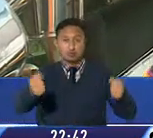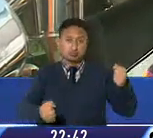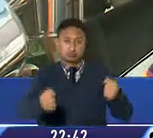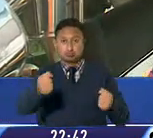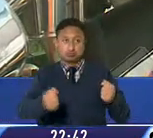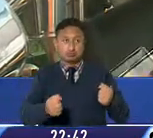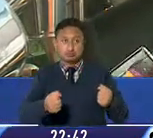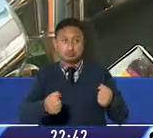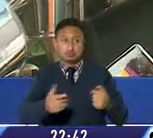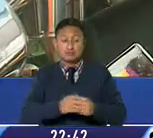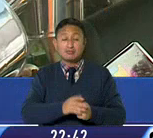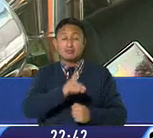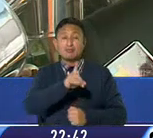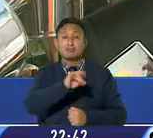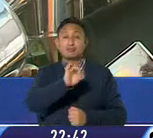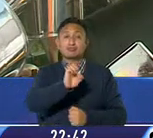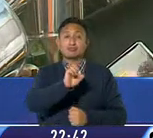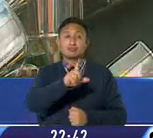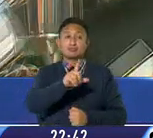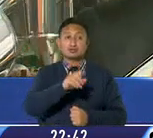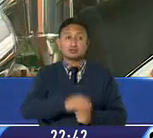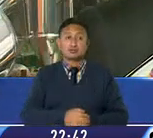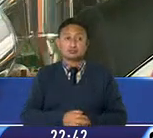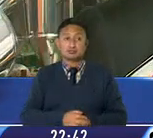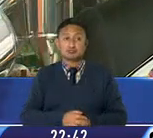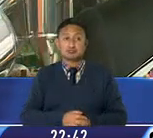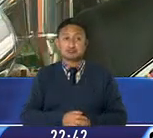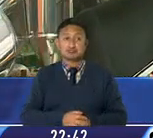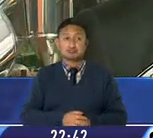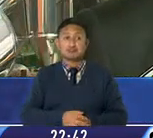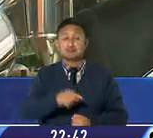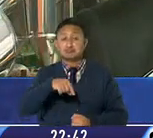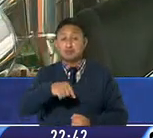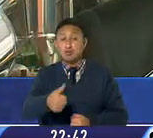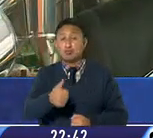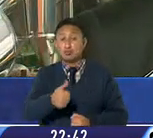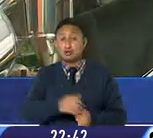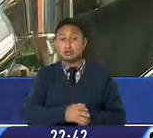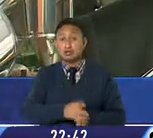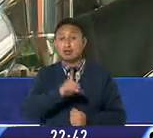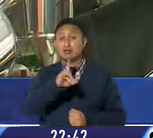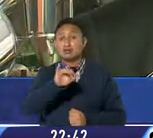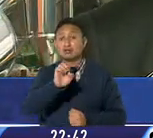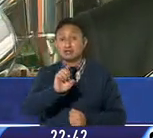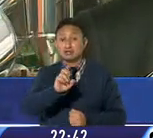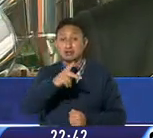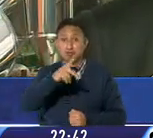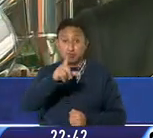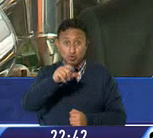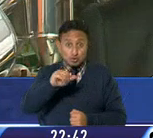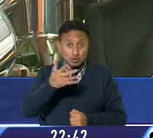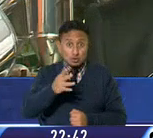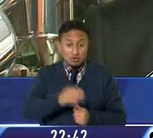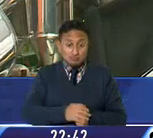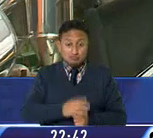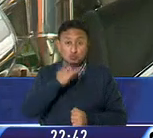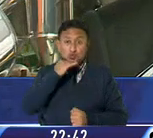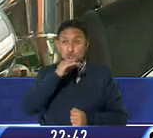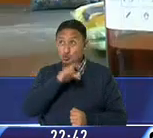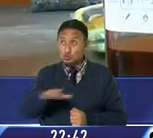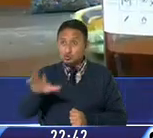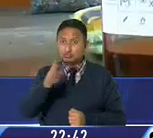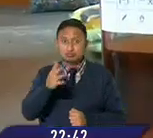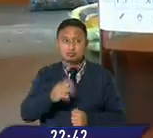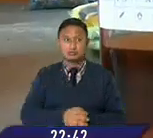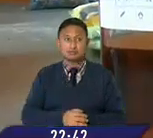el diésel es de 55 cetanos. Lo bueno con nosotros es que el diésel no tiene azufre ni plomo y no hay contaminación ambiental.